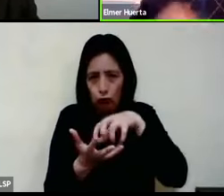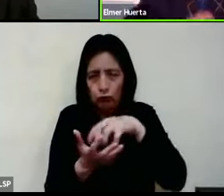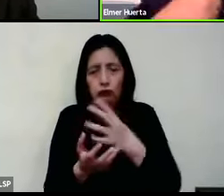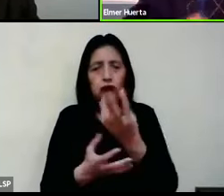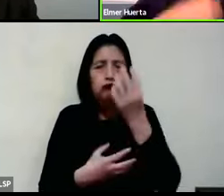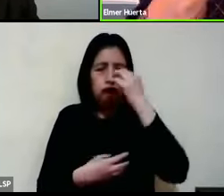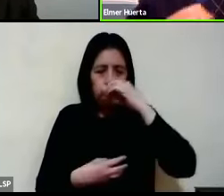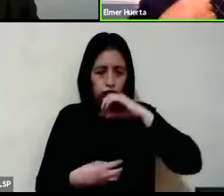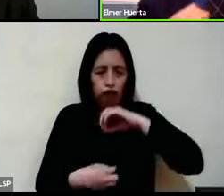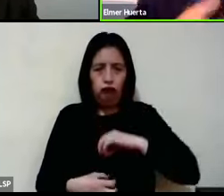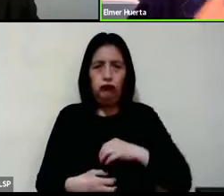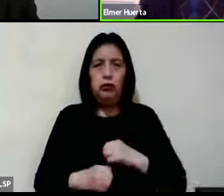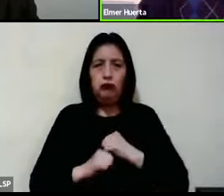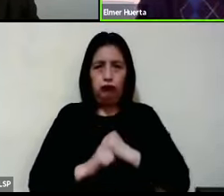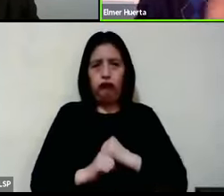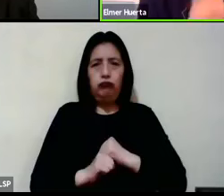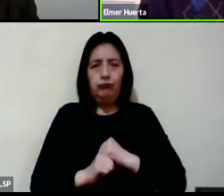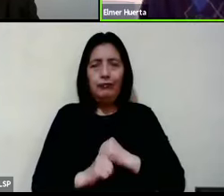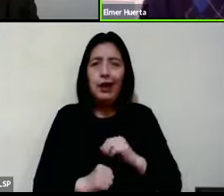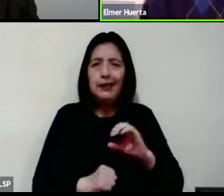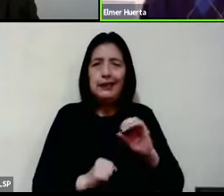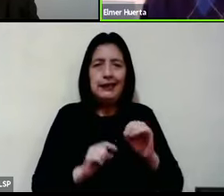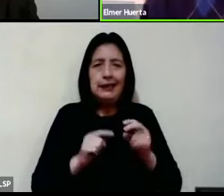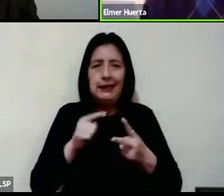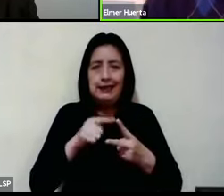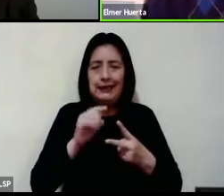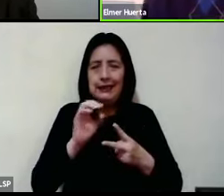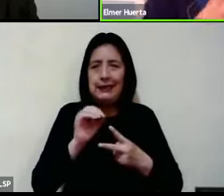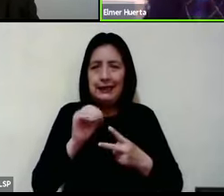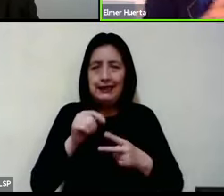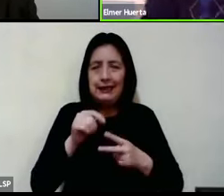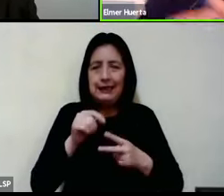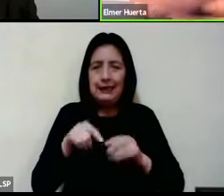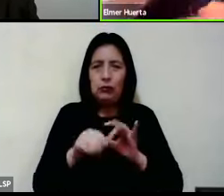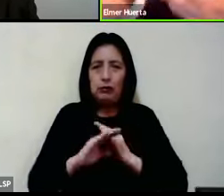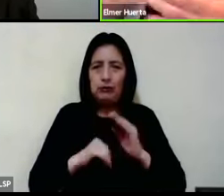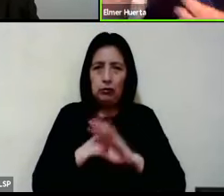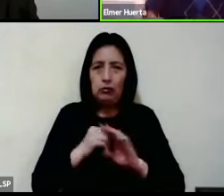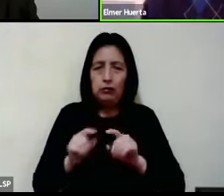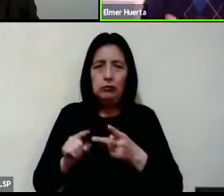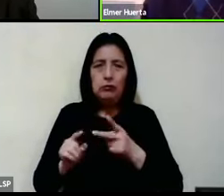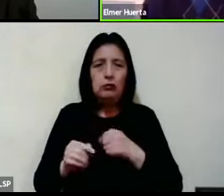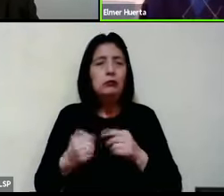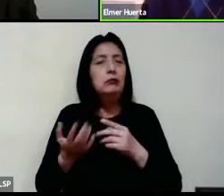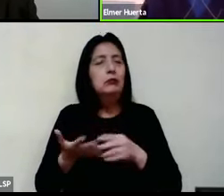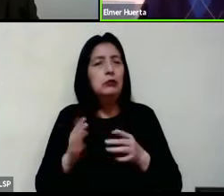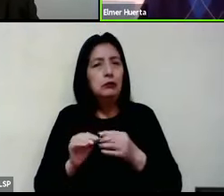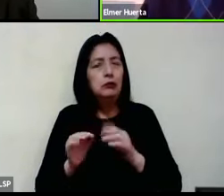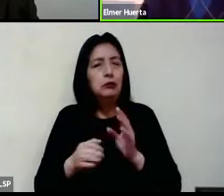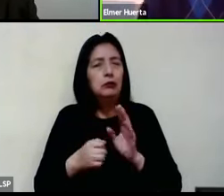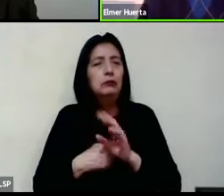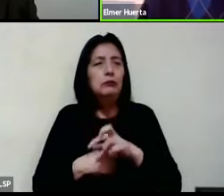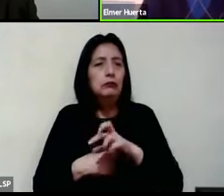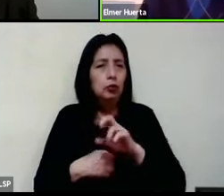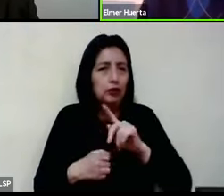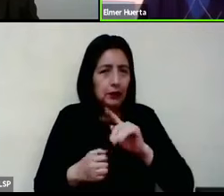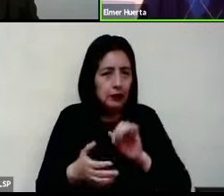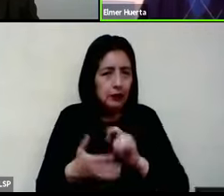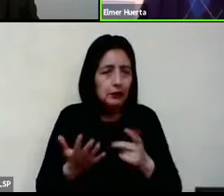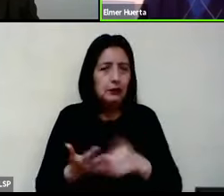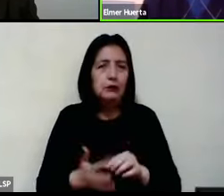mi cuerpo forme células, incluidas las células de la defensa, y estas células produzcan sus proteínas, que son